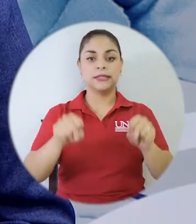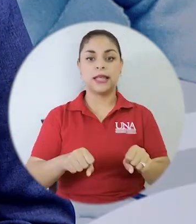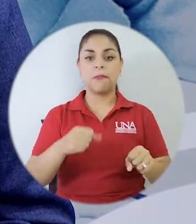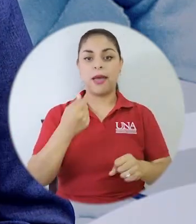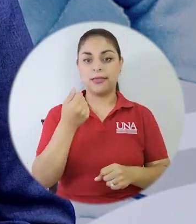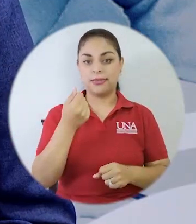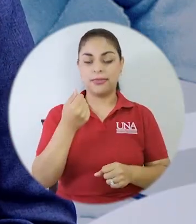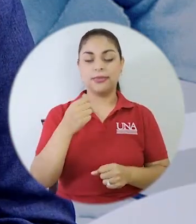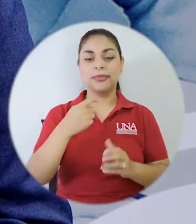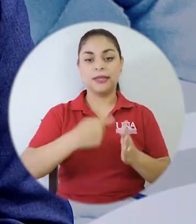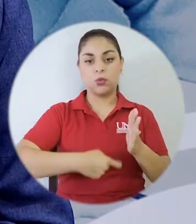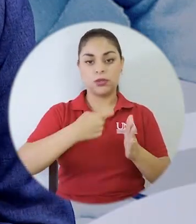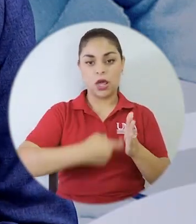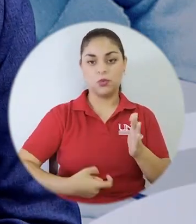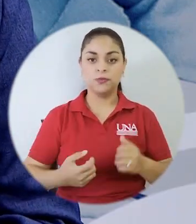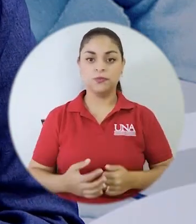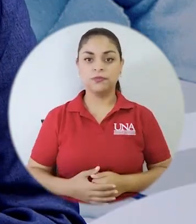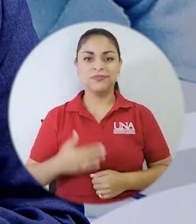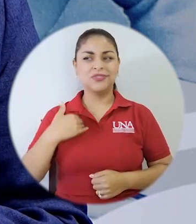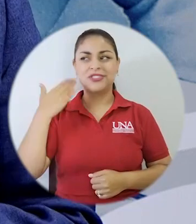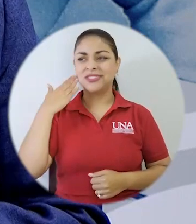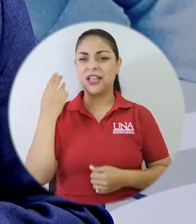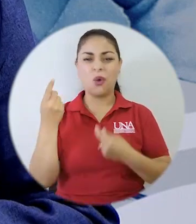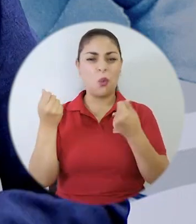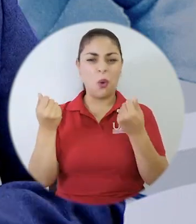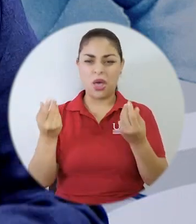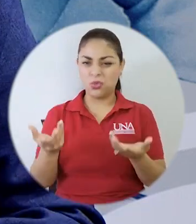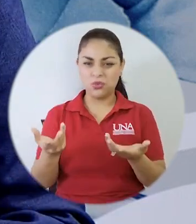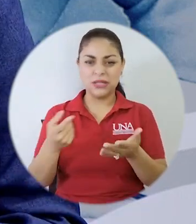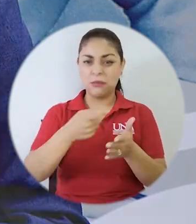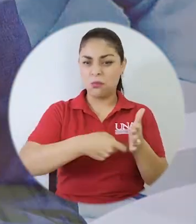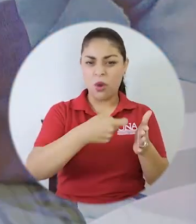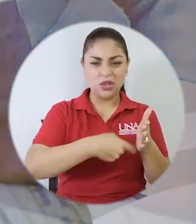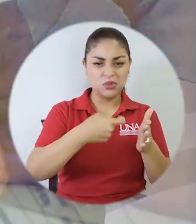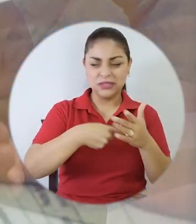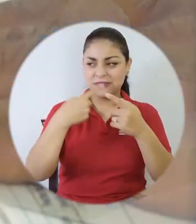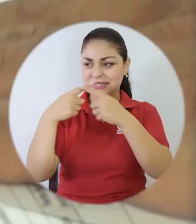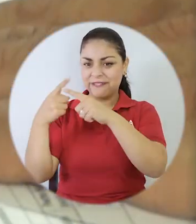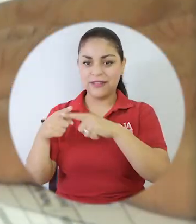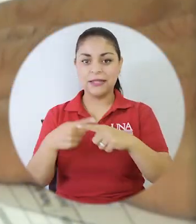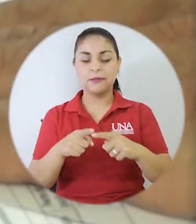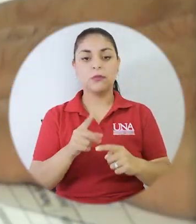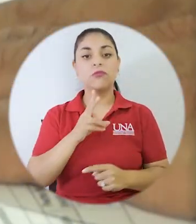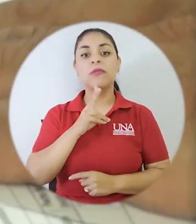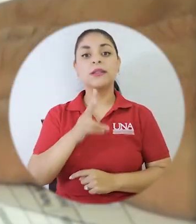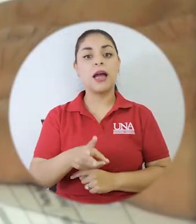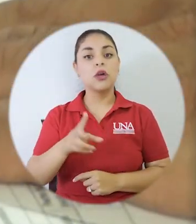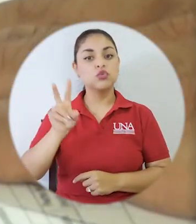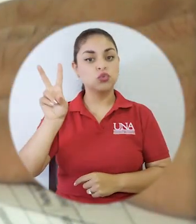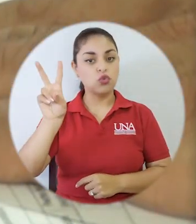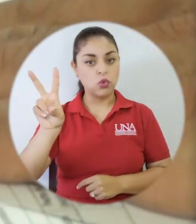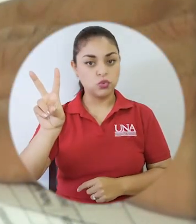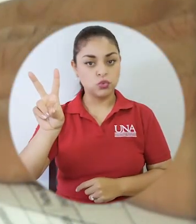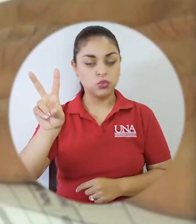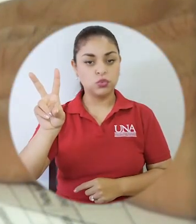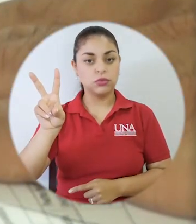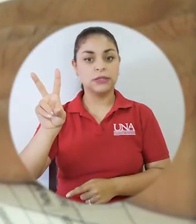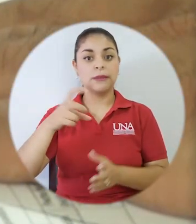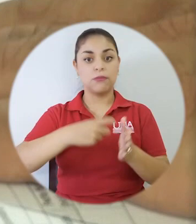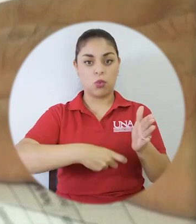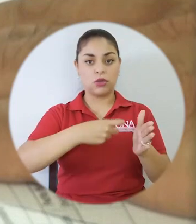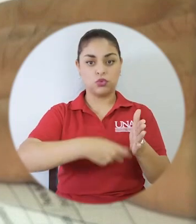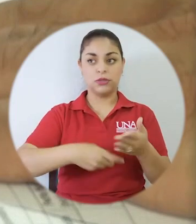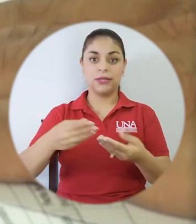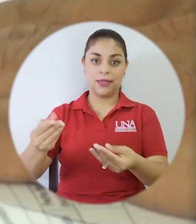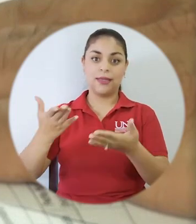tributario. Tenemos no sé cuántos impuestos, ¿verdad? Variedad de impuestos, y en realidad son 2 los que